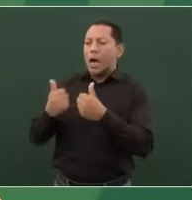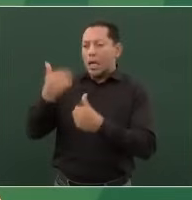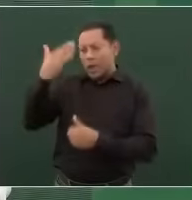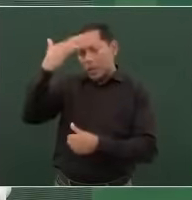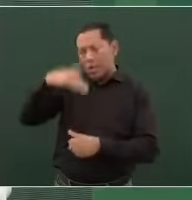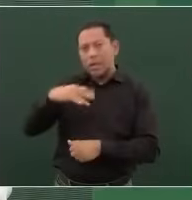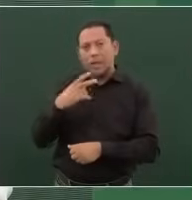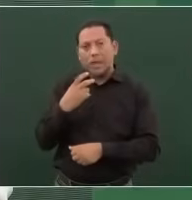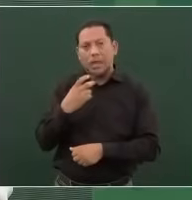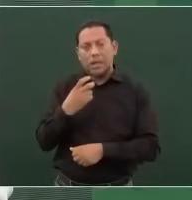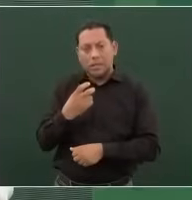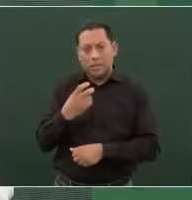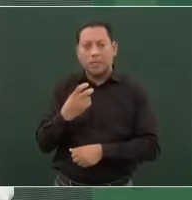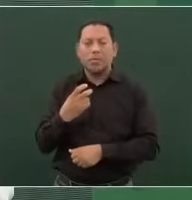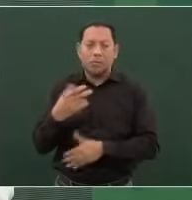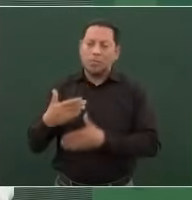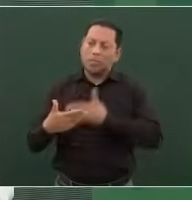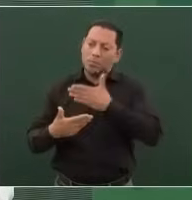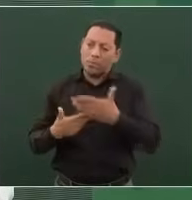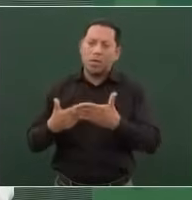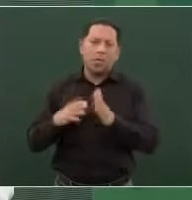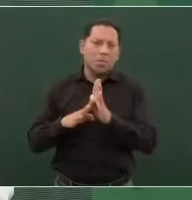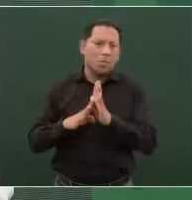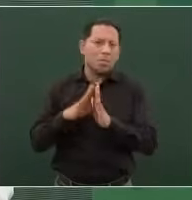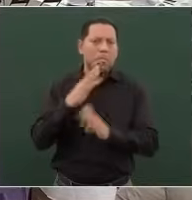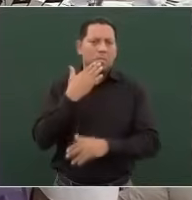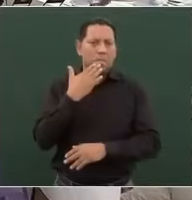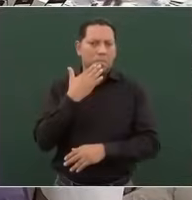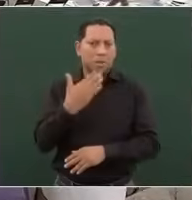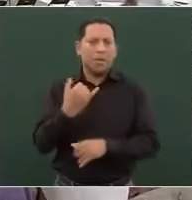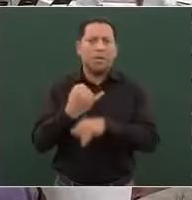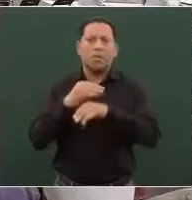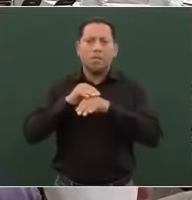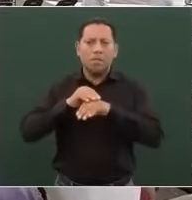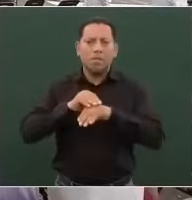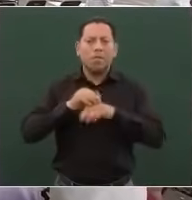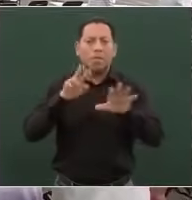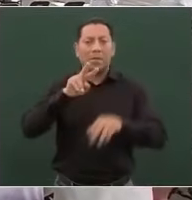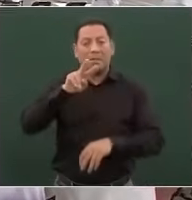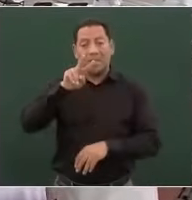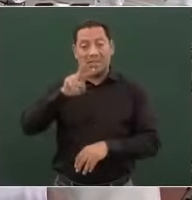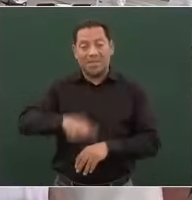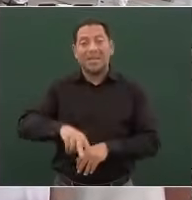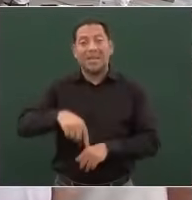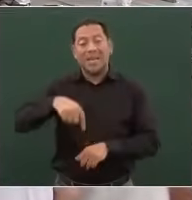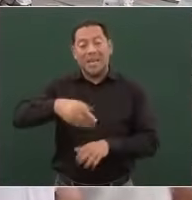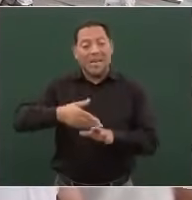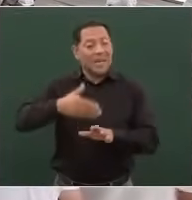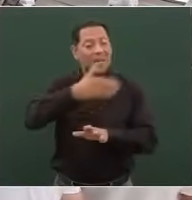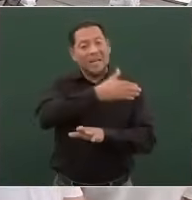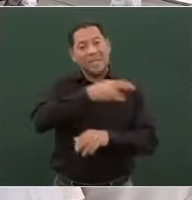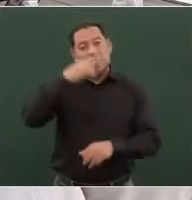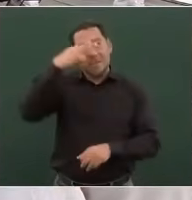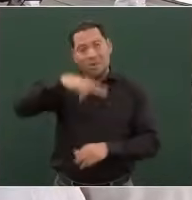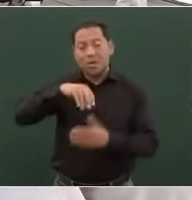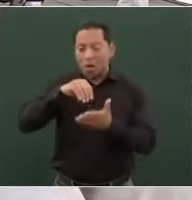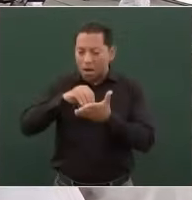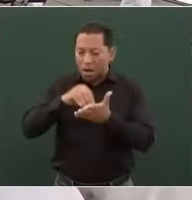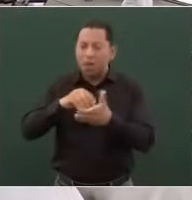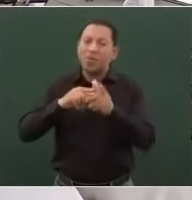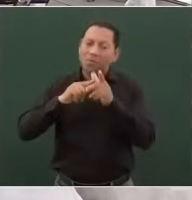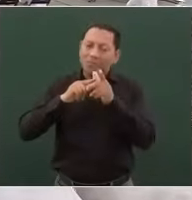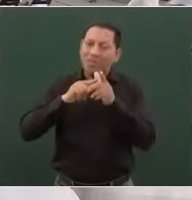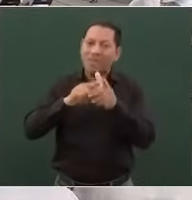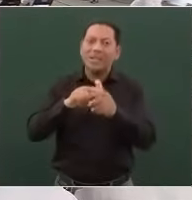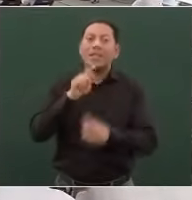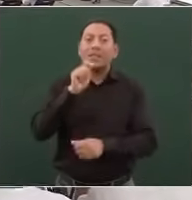eso es un gran avance. Lo que hemos padecido en México y todavía se padece